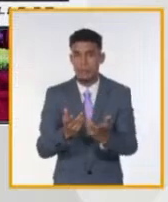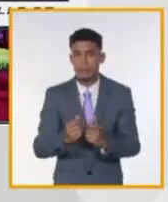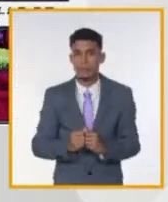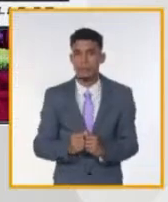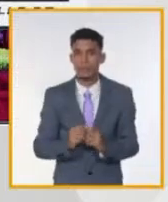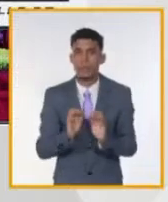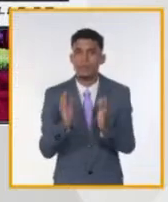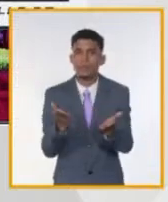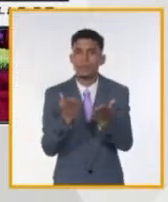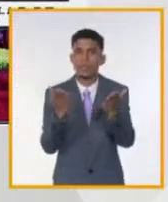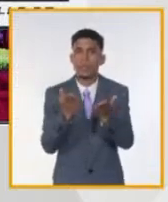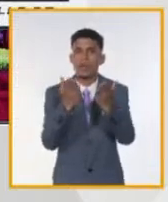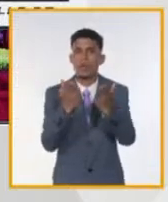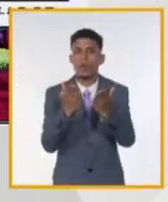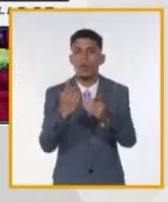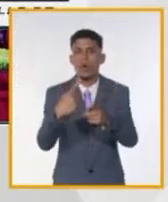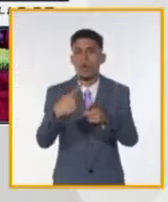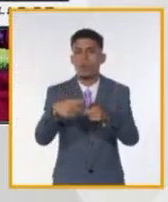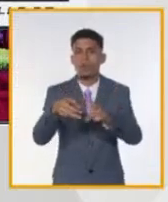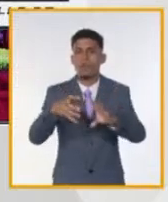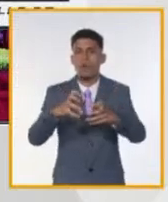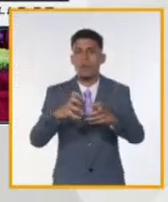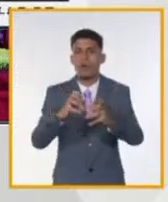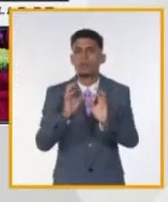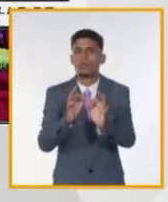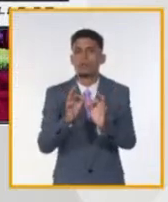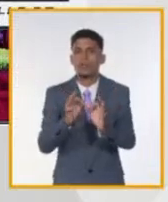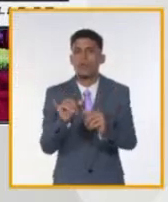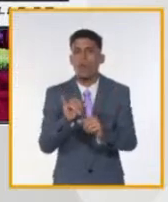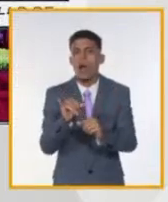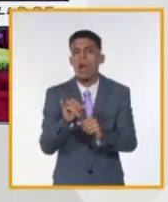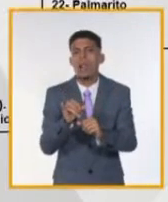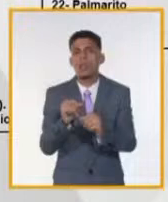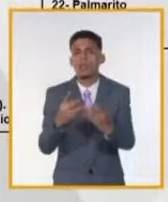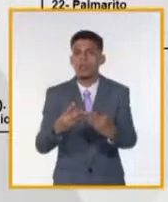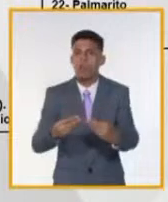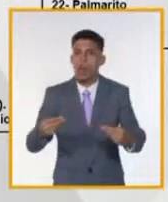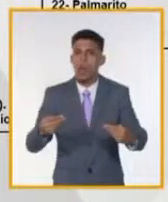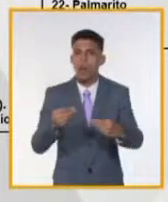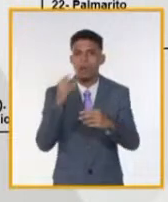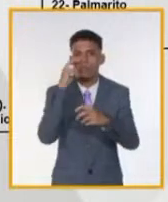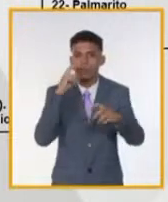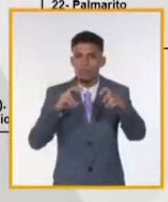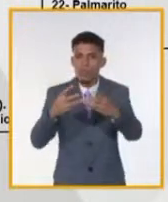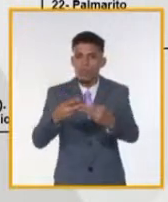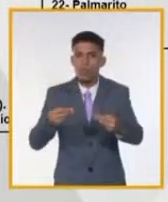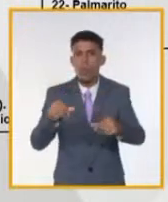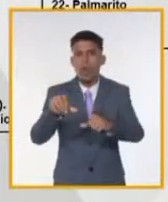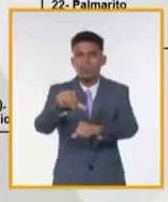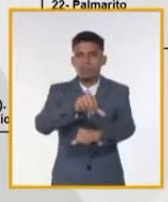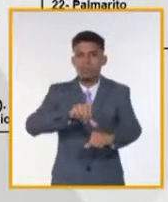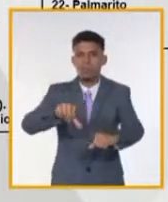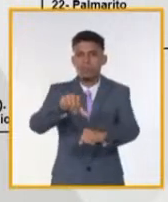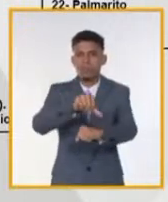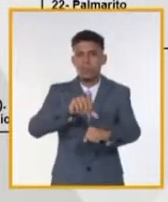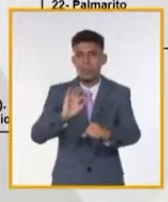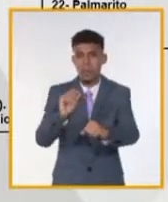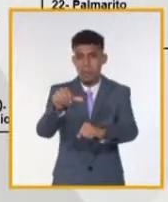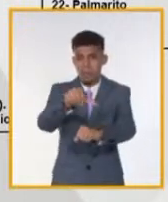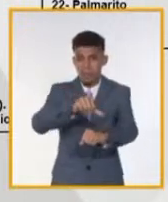desarrollo de un material que se conoce como un enmendante de suelo o un ecofertilizante, que es lo que llamamos la